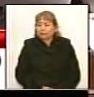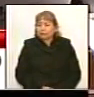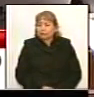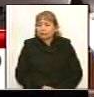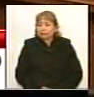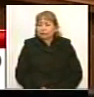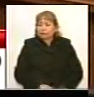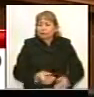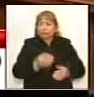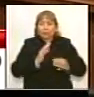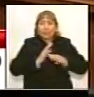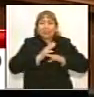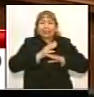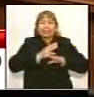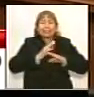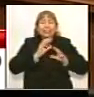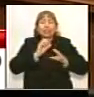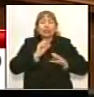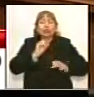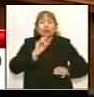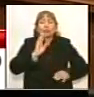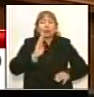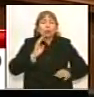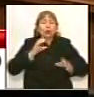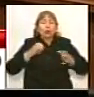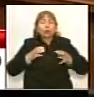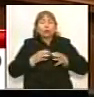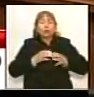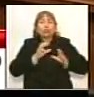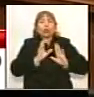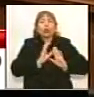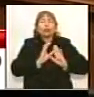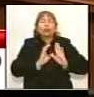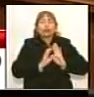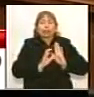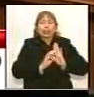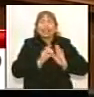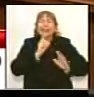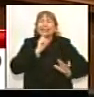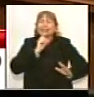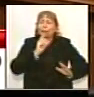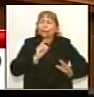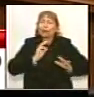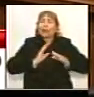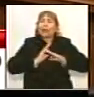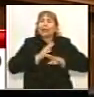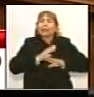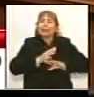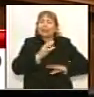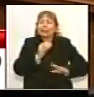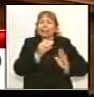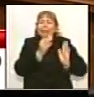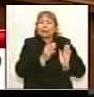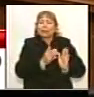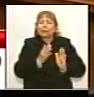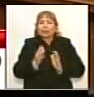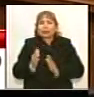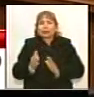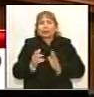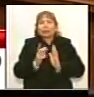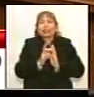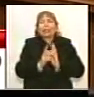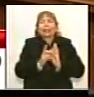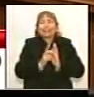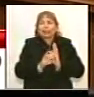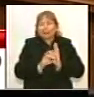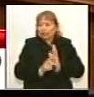Continúe. A través de la Subcomisión de Acusaciones Constitucionales, sino ahora a través del proceso legislativo. Ya